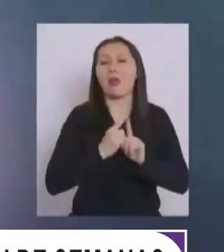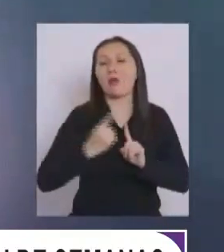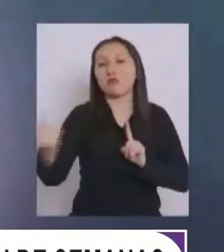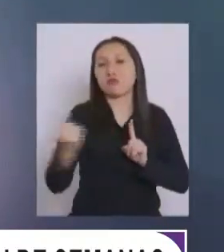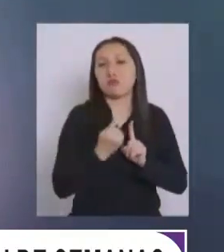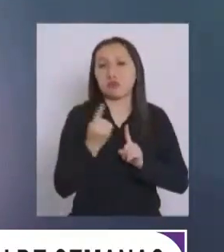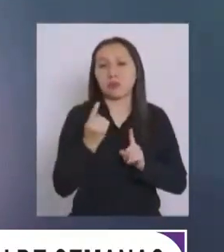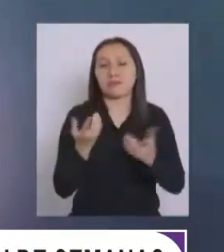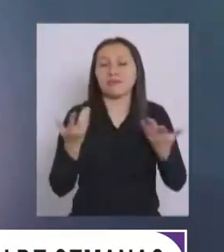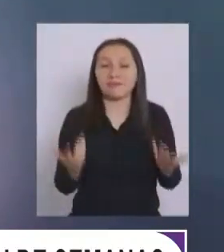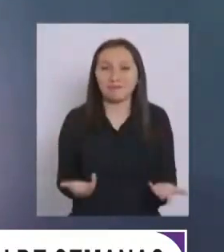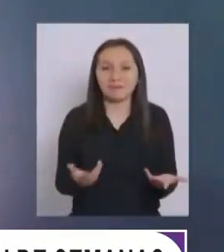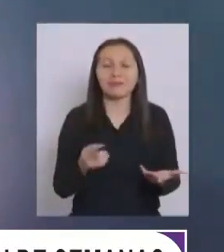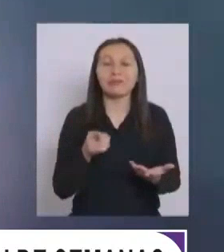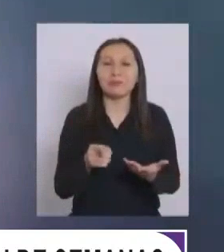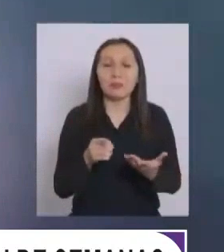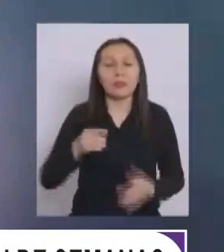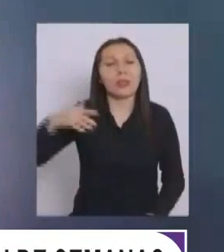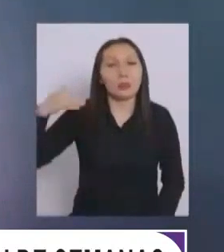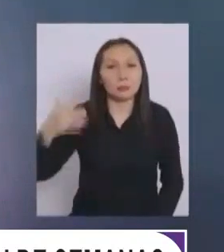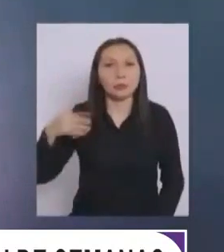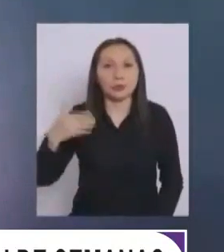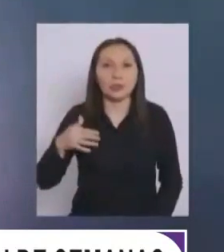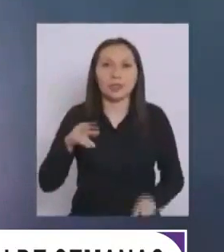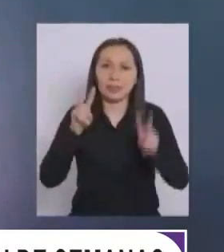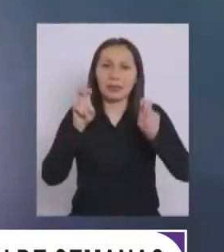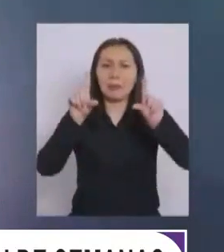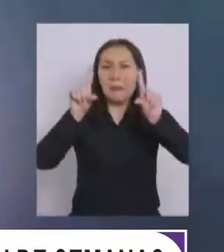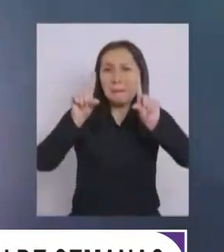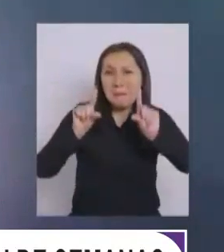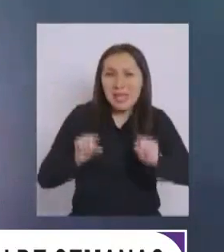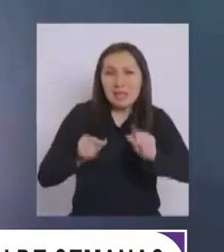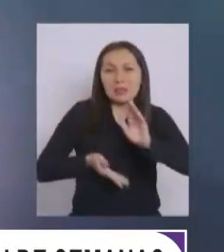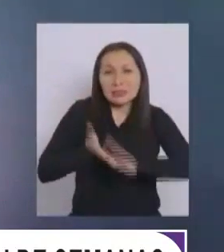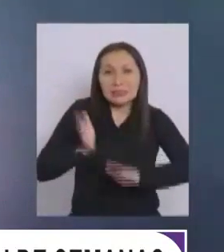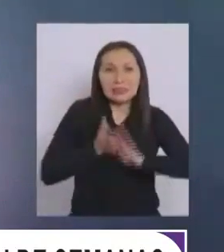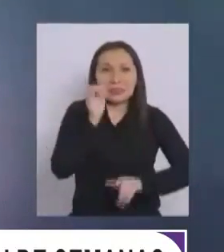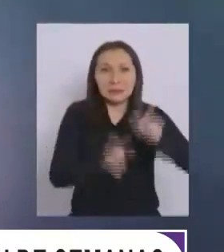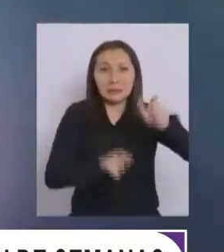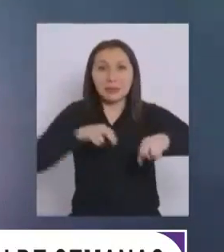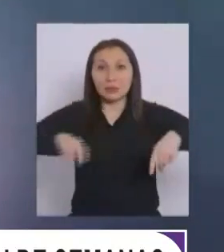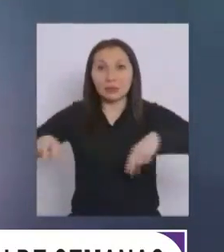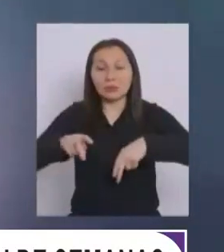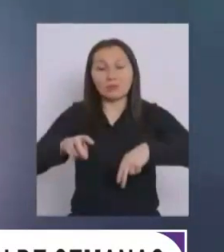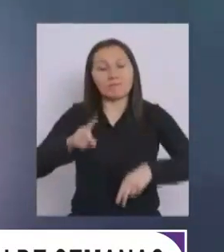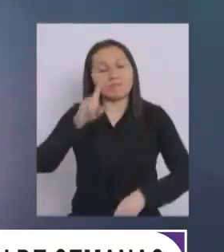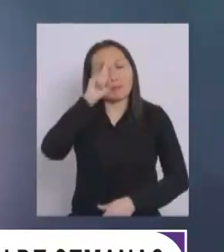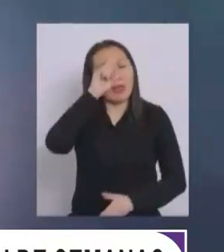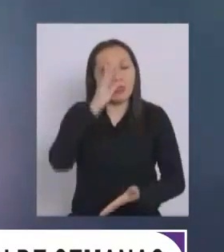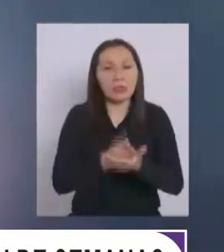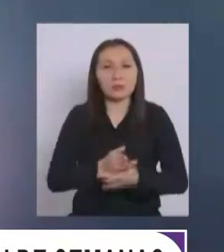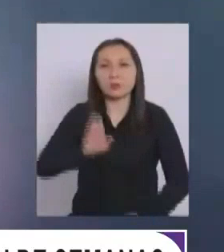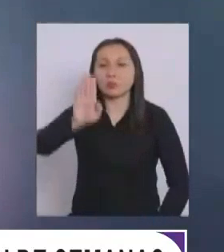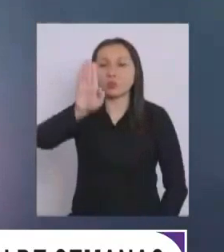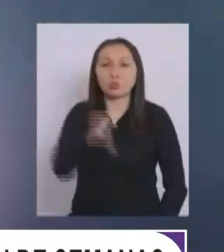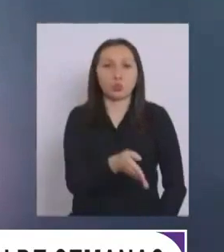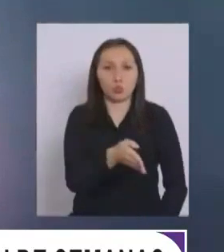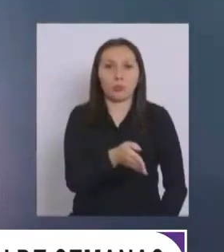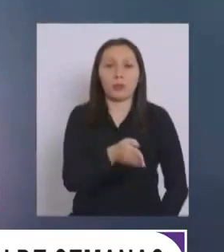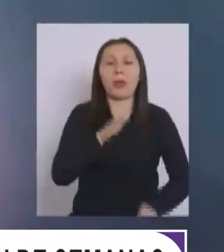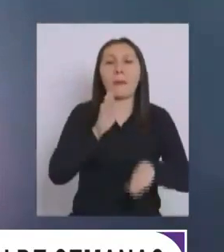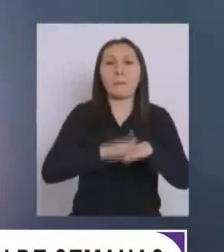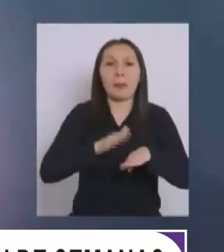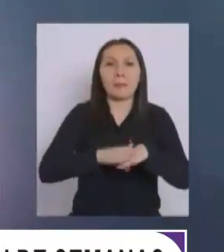desplazamiento. Es por eso y por la importancia de disminuir la movilidad de las personas, hemos decidido suspender